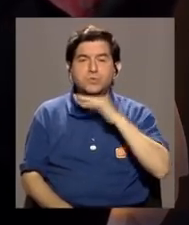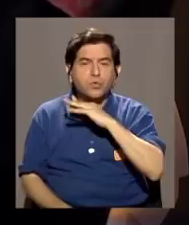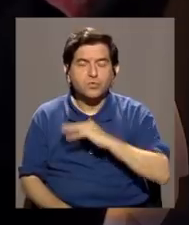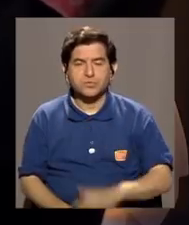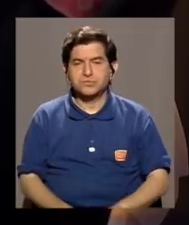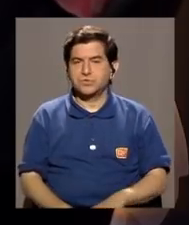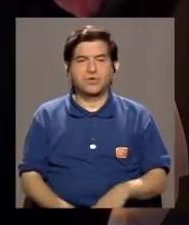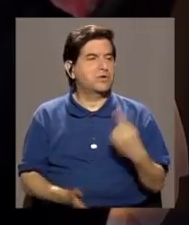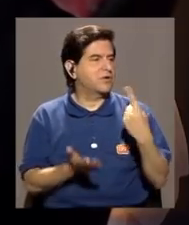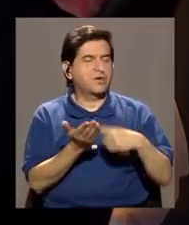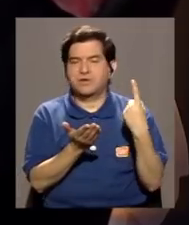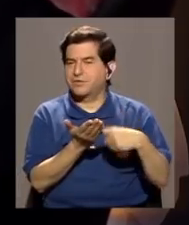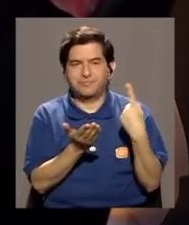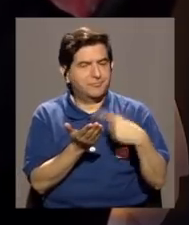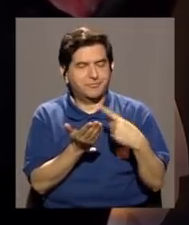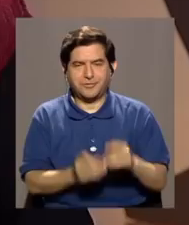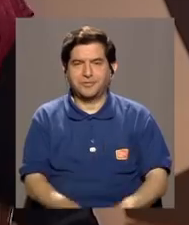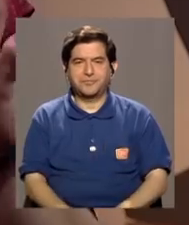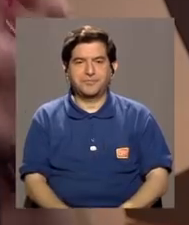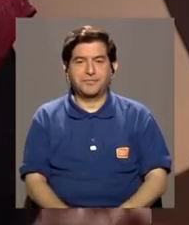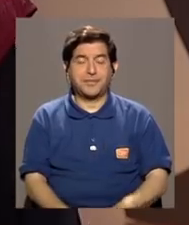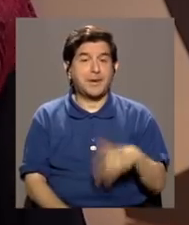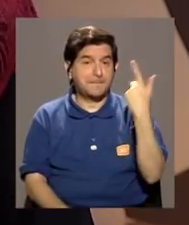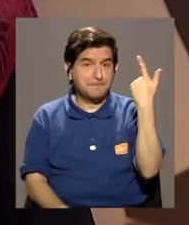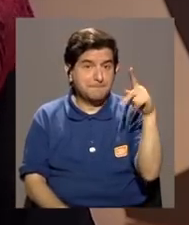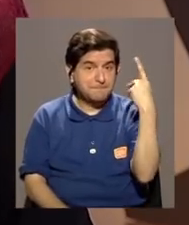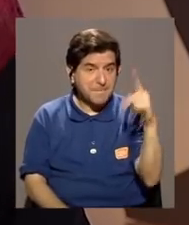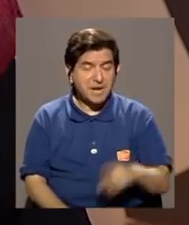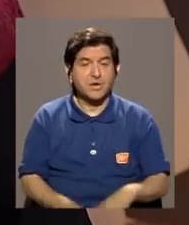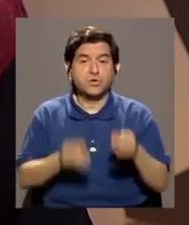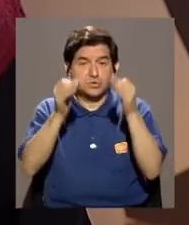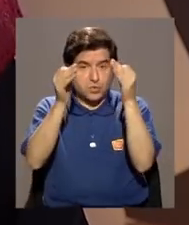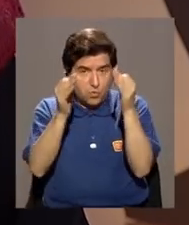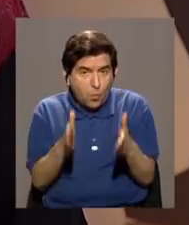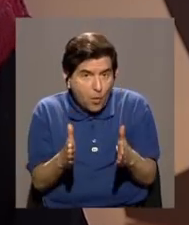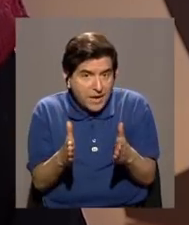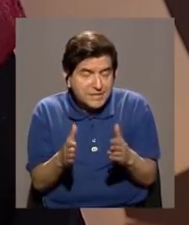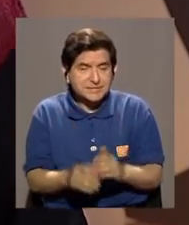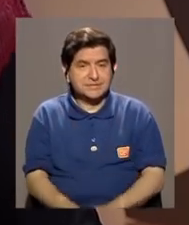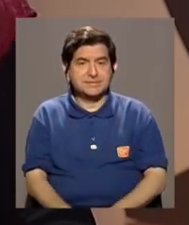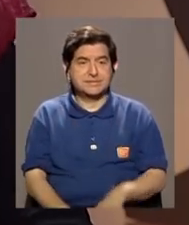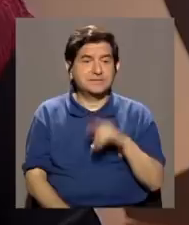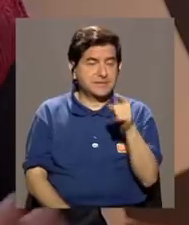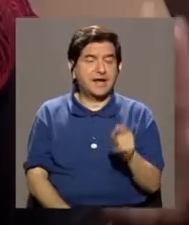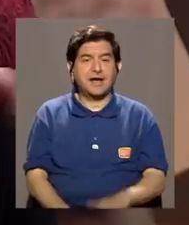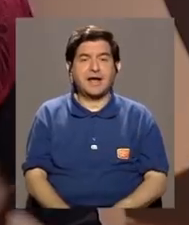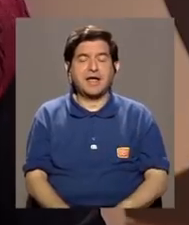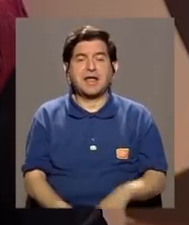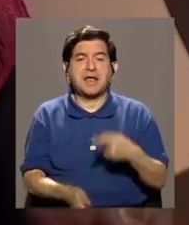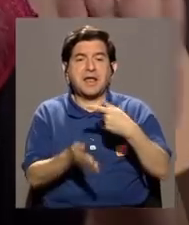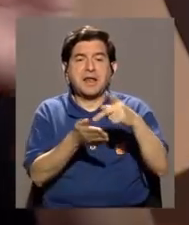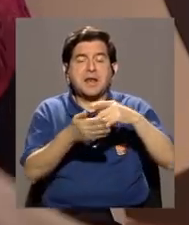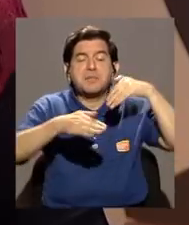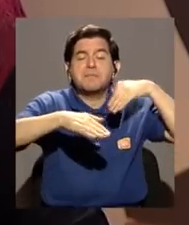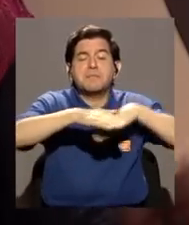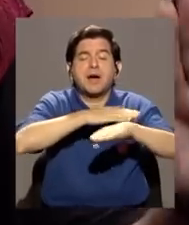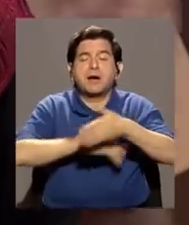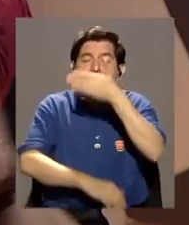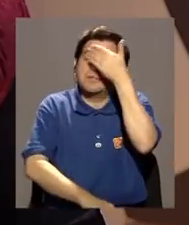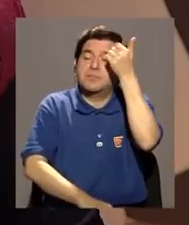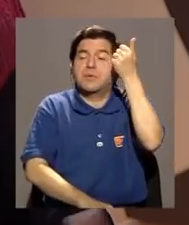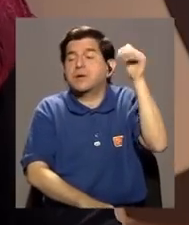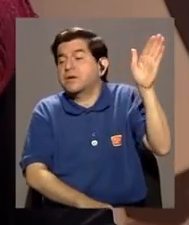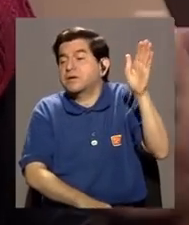y de eso no estamos discutiendo mucho para mí tan peligroso es un juez al que le están pasando dinero por debajo para que